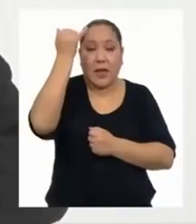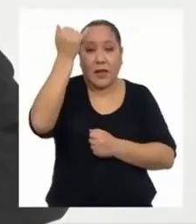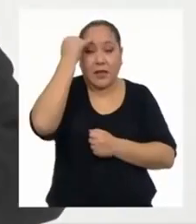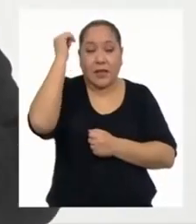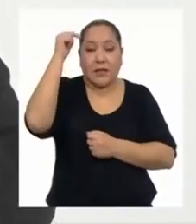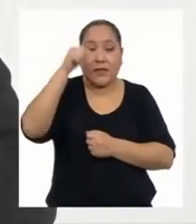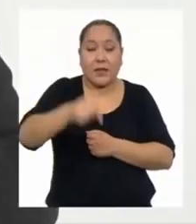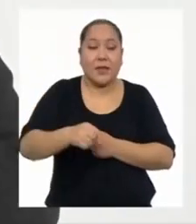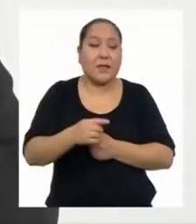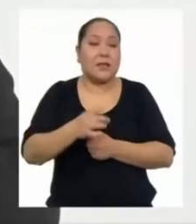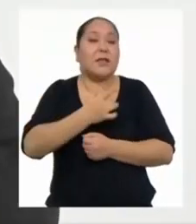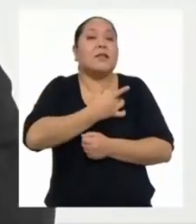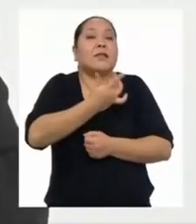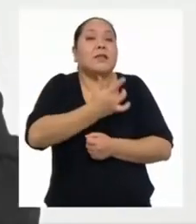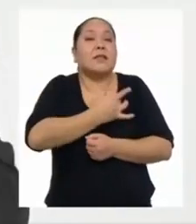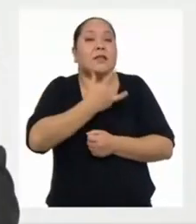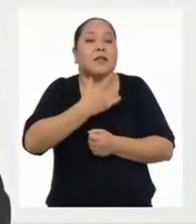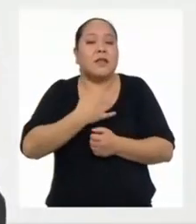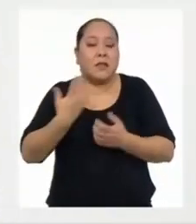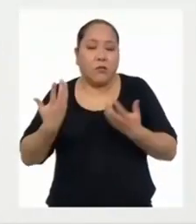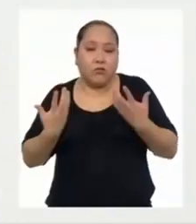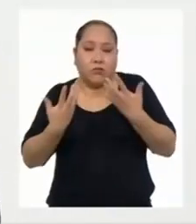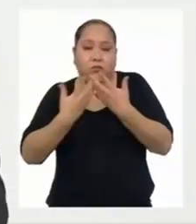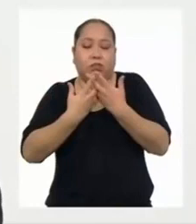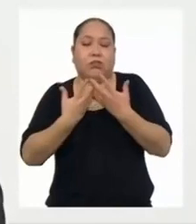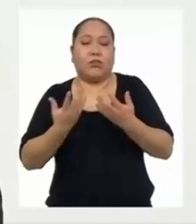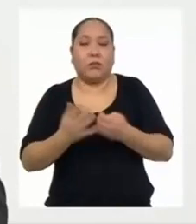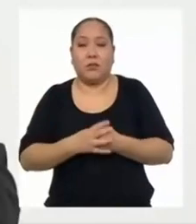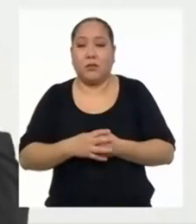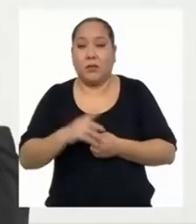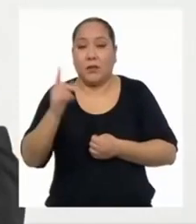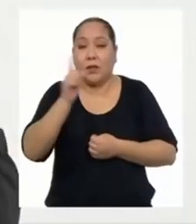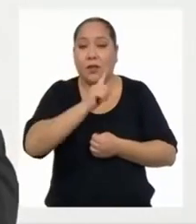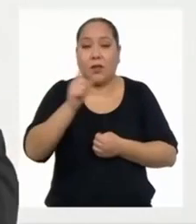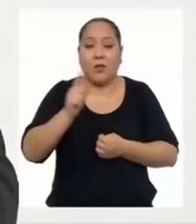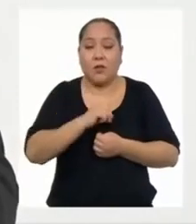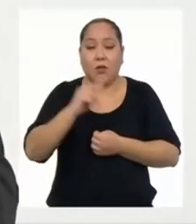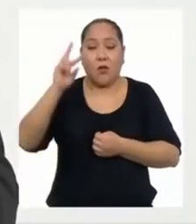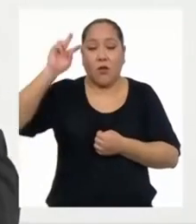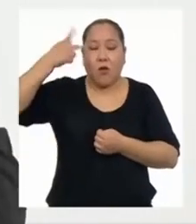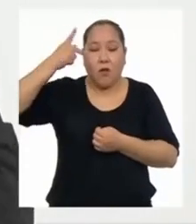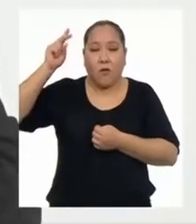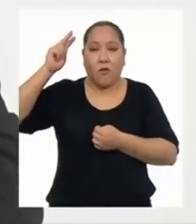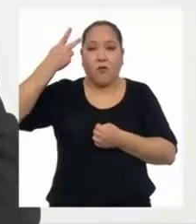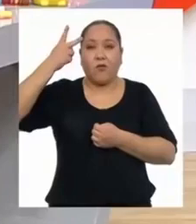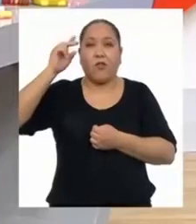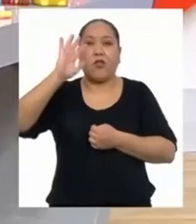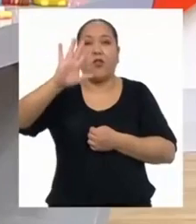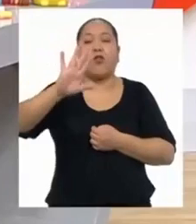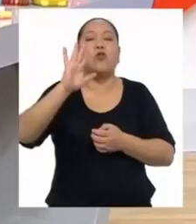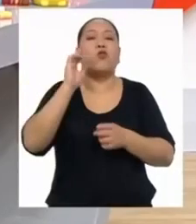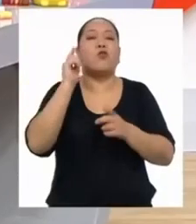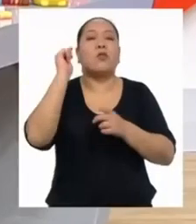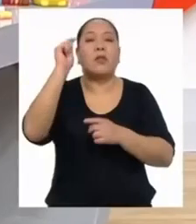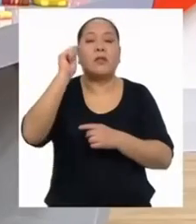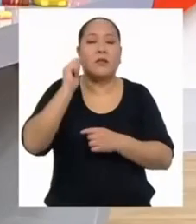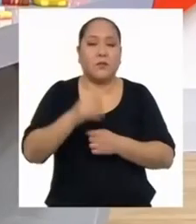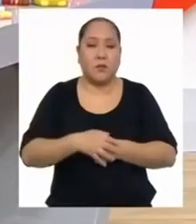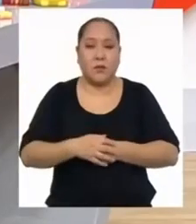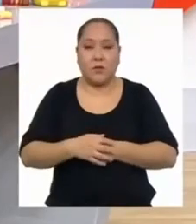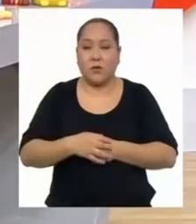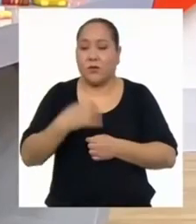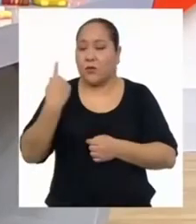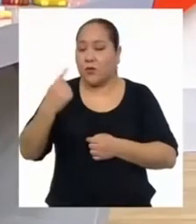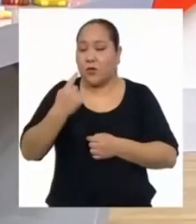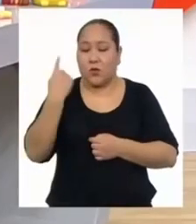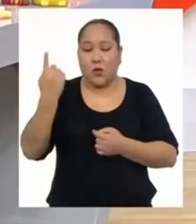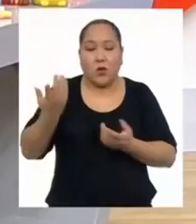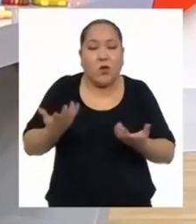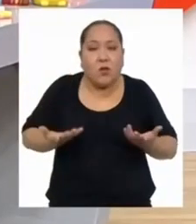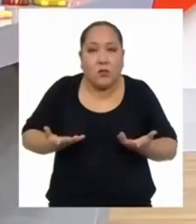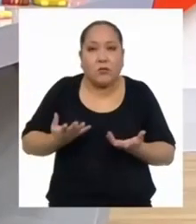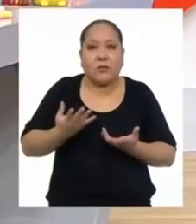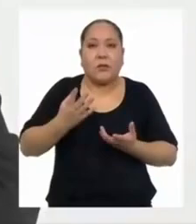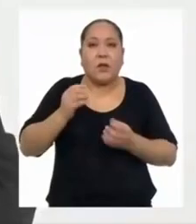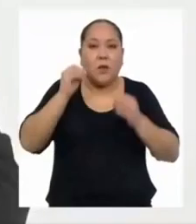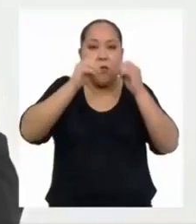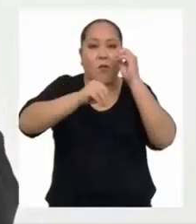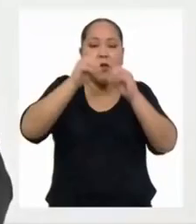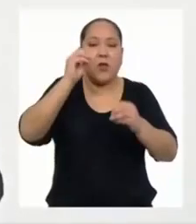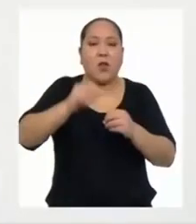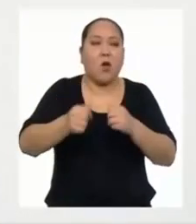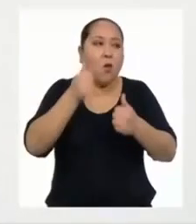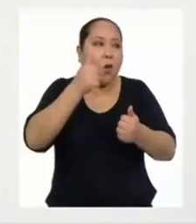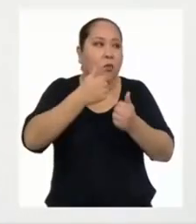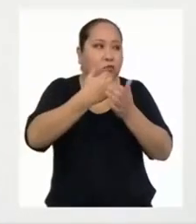se sienta identificado y no confundido con tu testimonio. Solo nos quedaría definir qué extensión